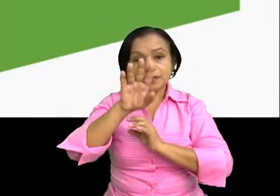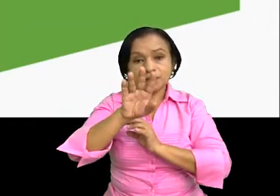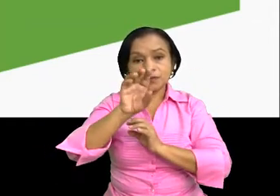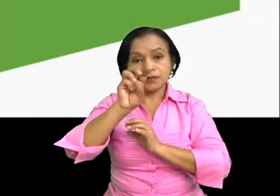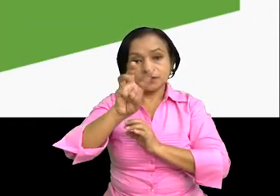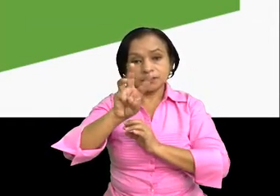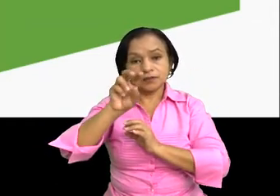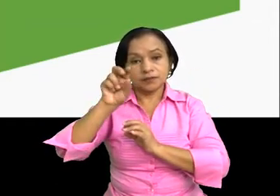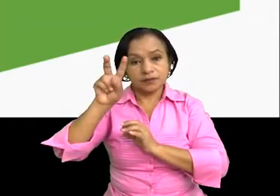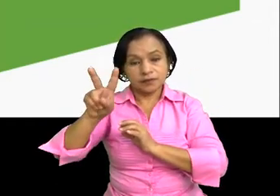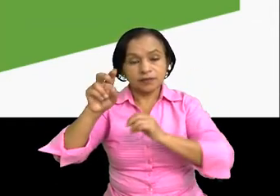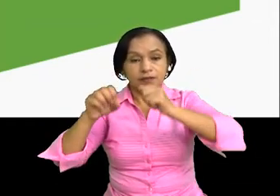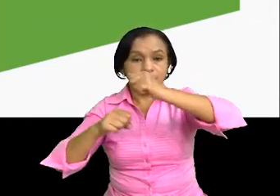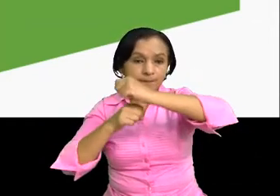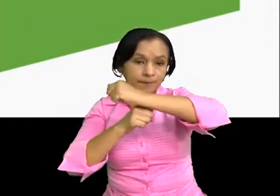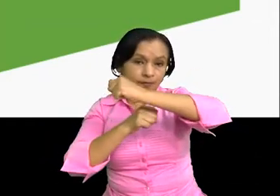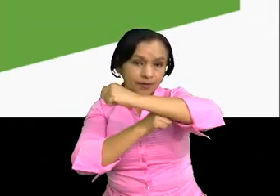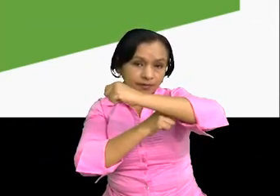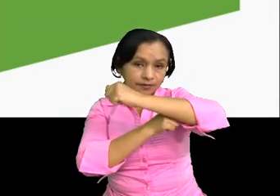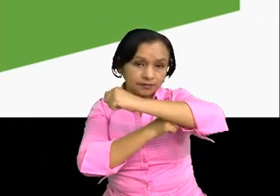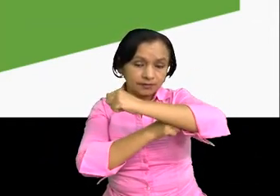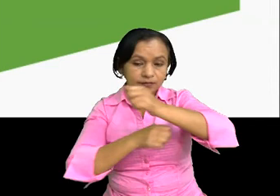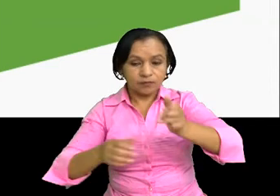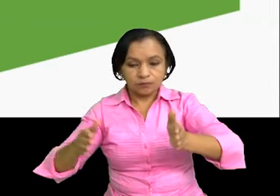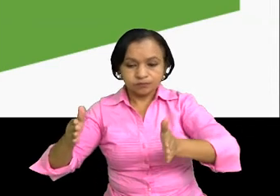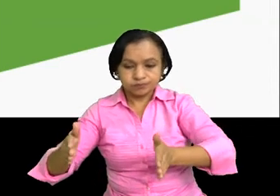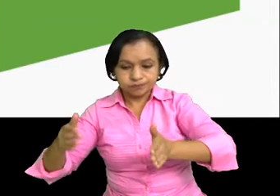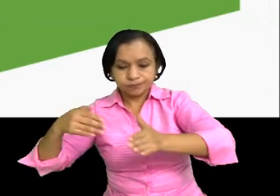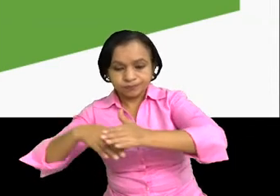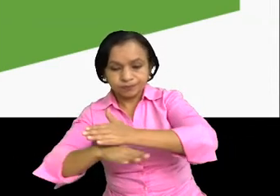metros lineales de puentes y cajas puentes.